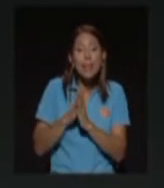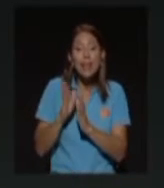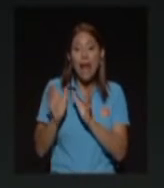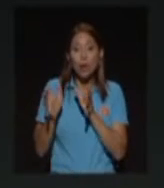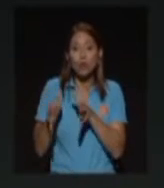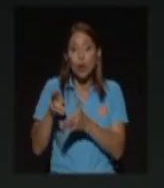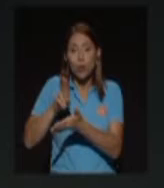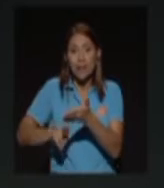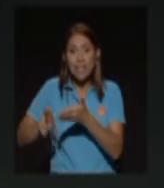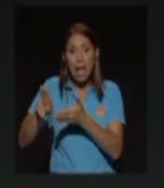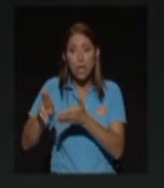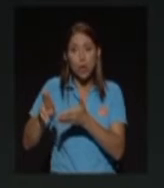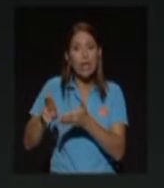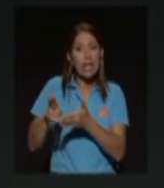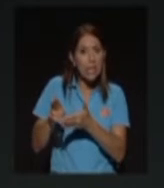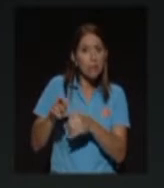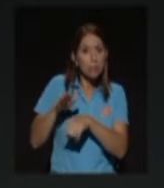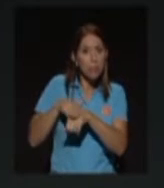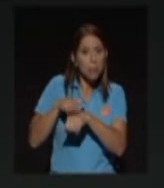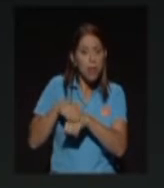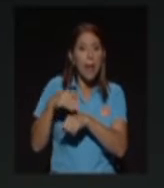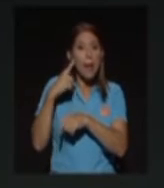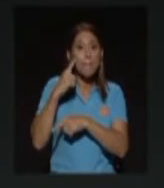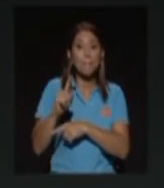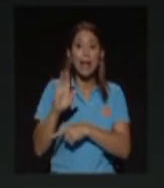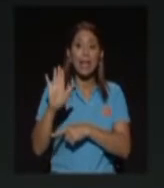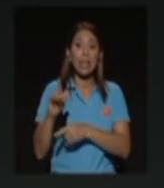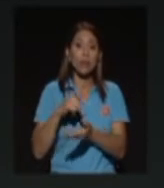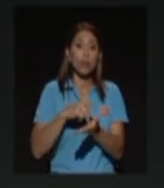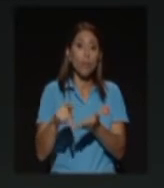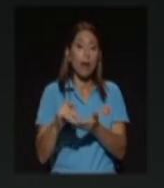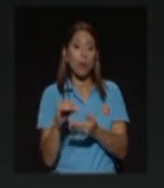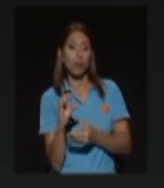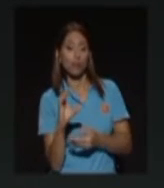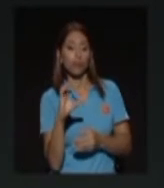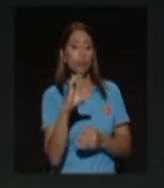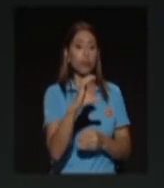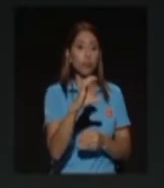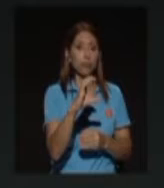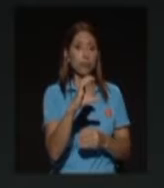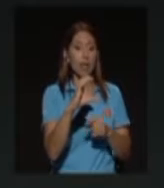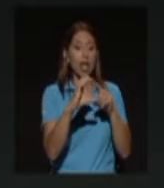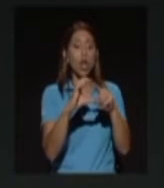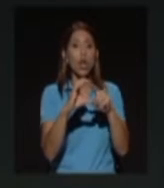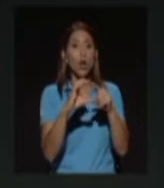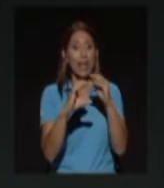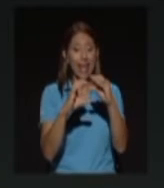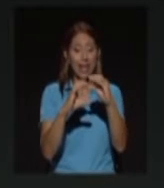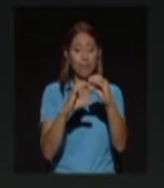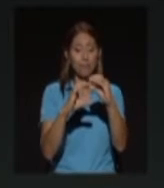autorizado, para que se le rebaje el salario en el monto de las dietas que